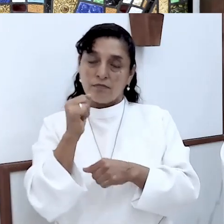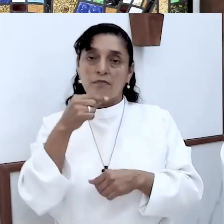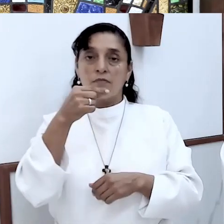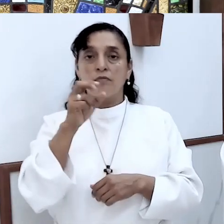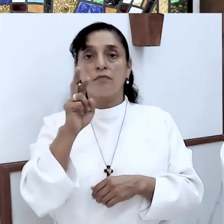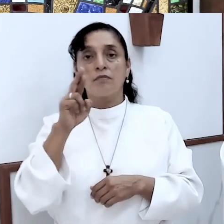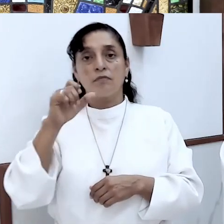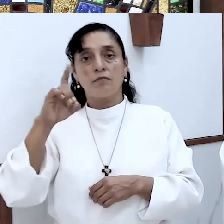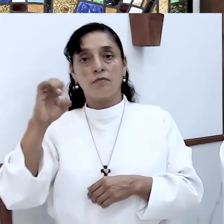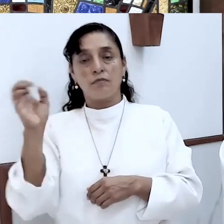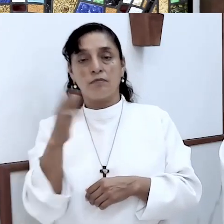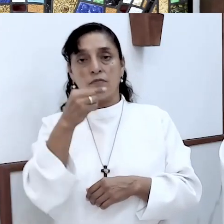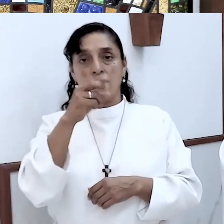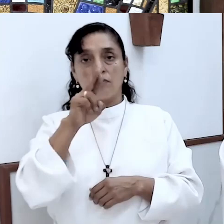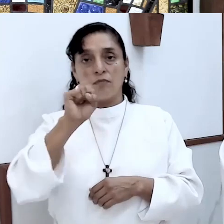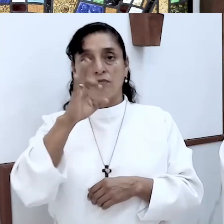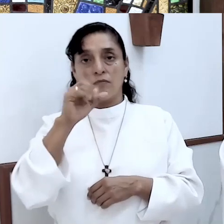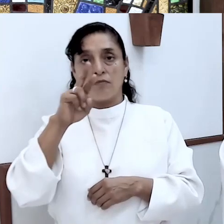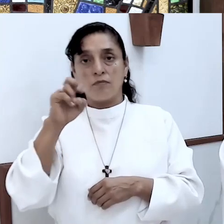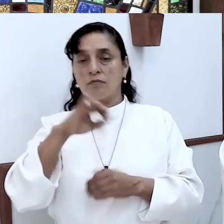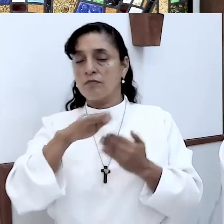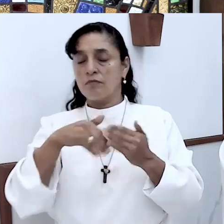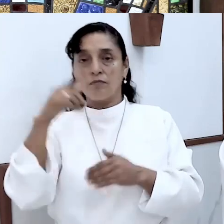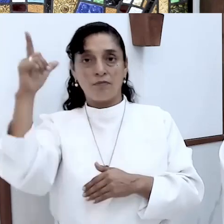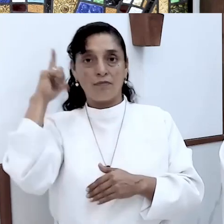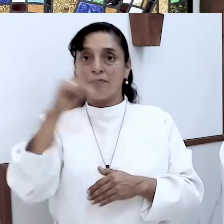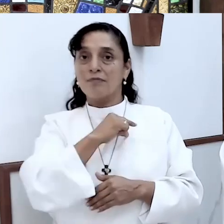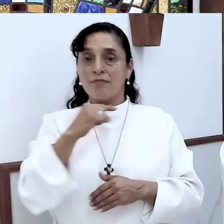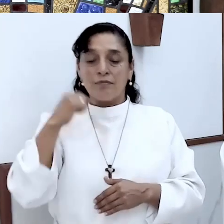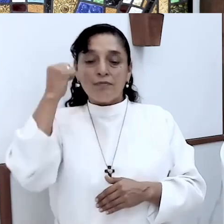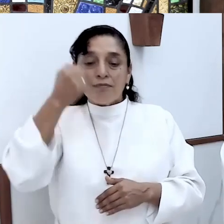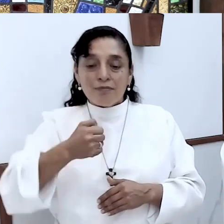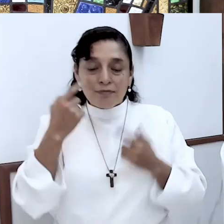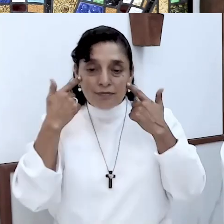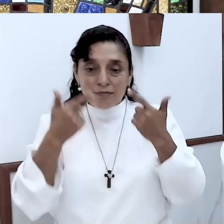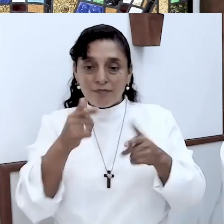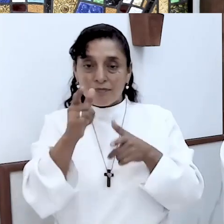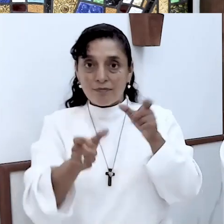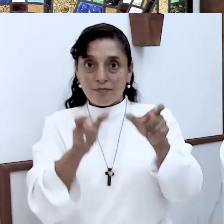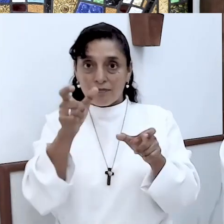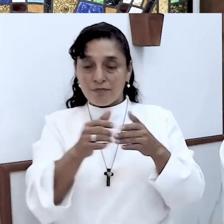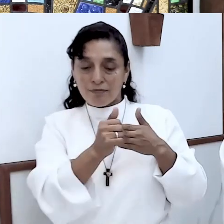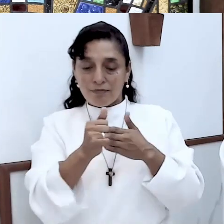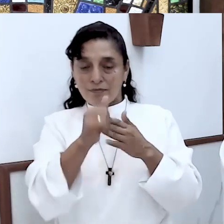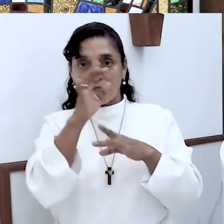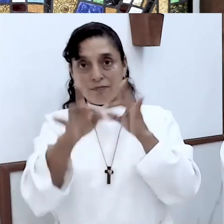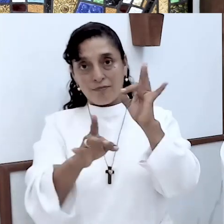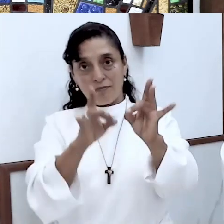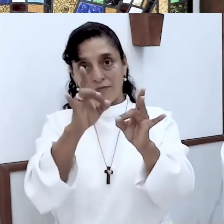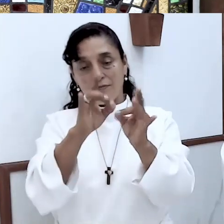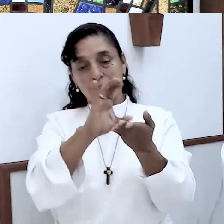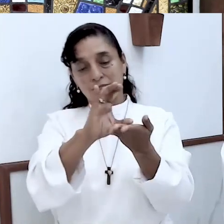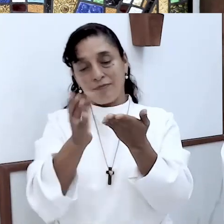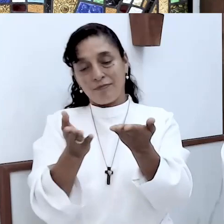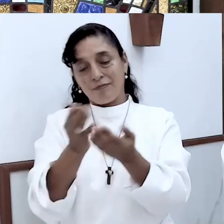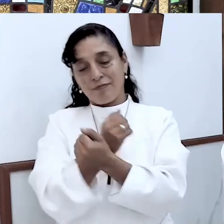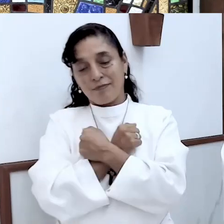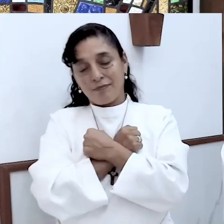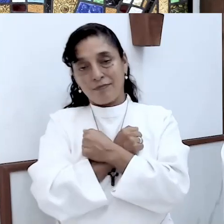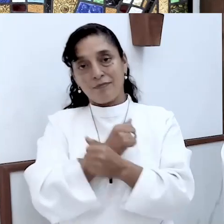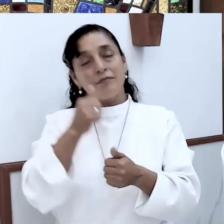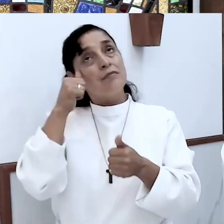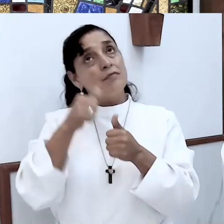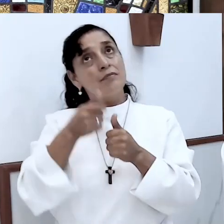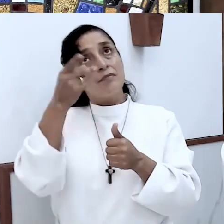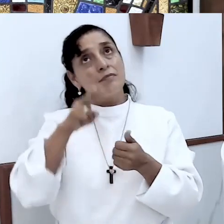Gerardo y Gustavo, y todos los pastores que cuida tu pueblo, llévala a su perfección por la caridad.